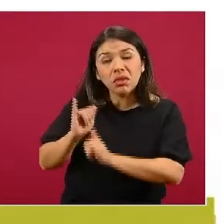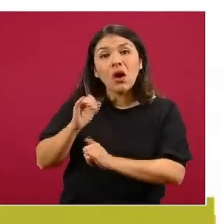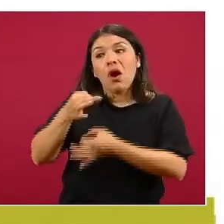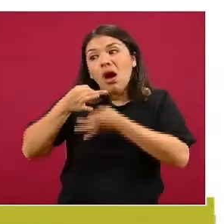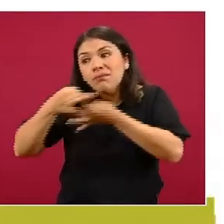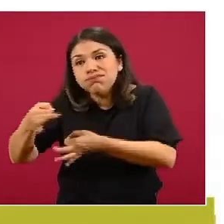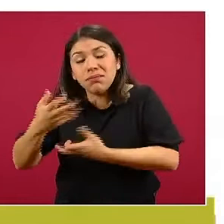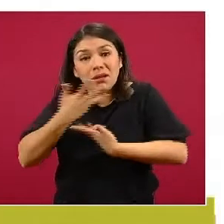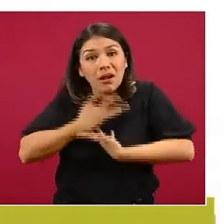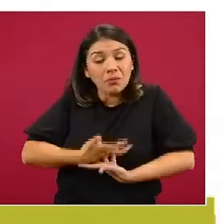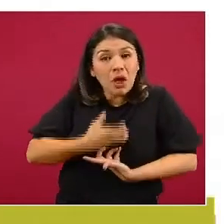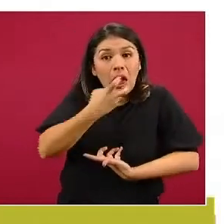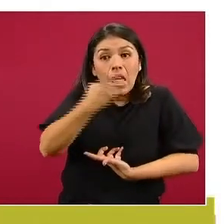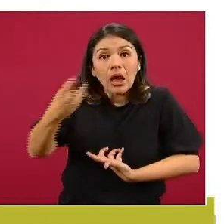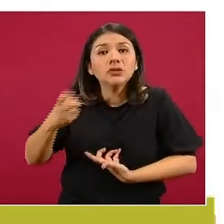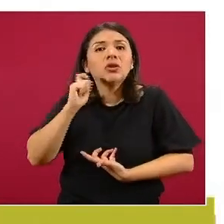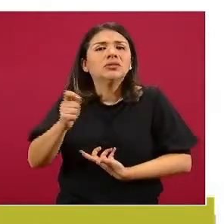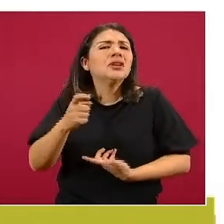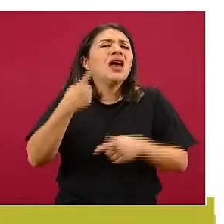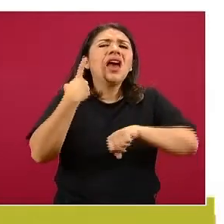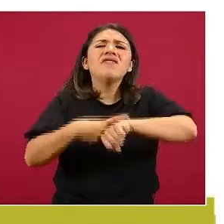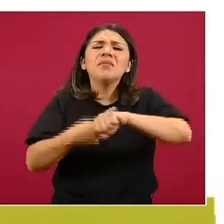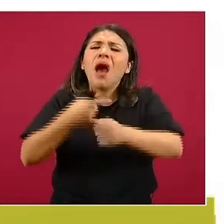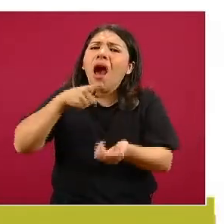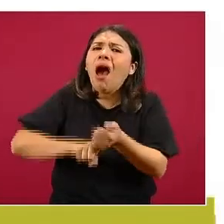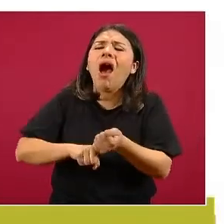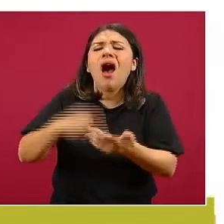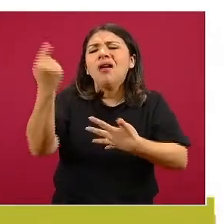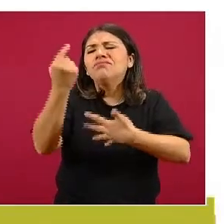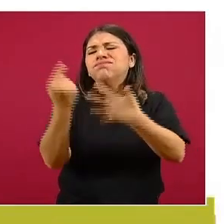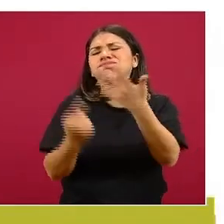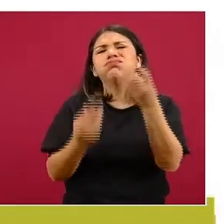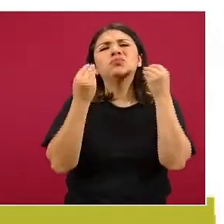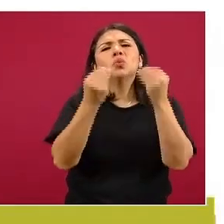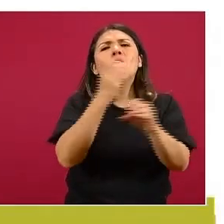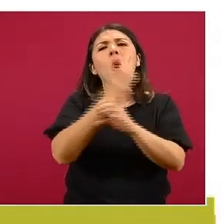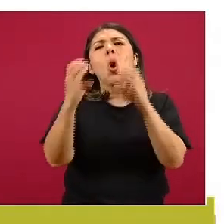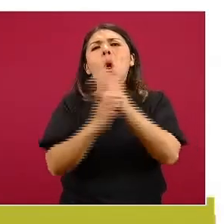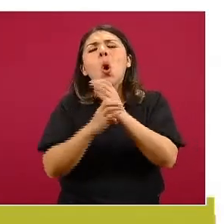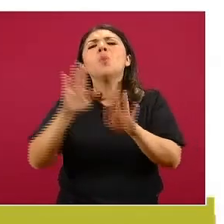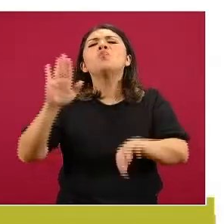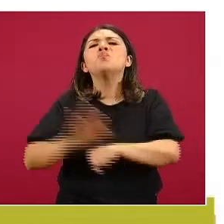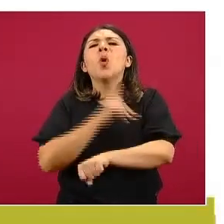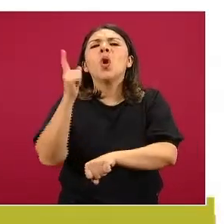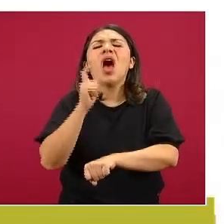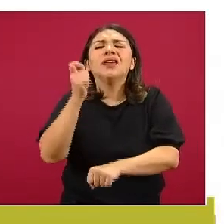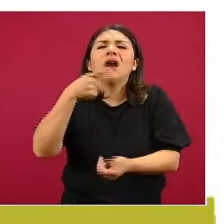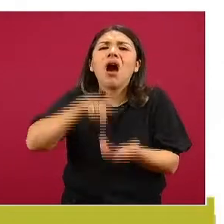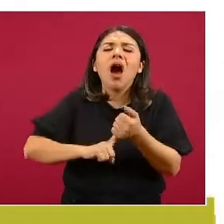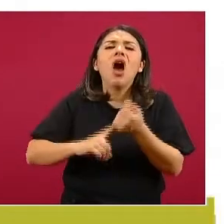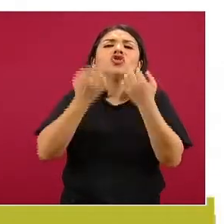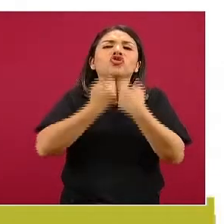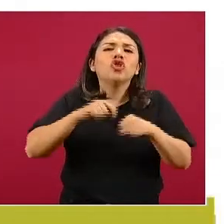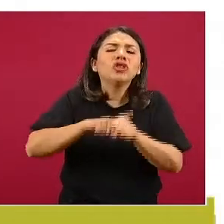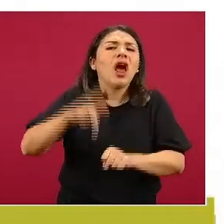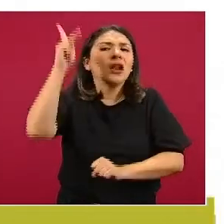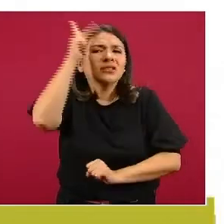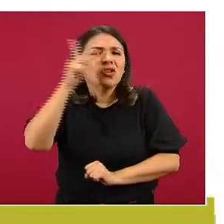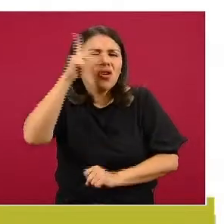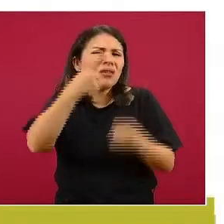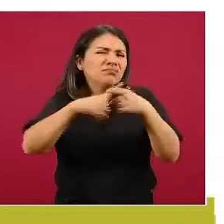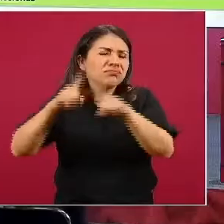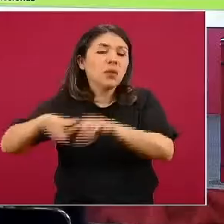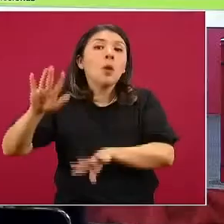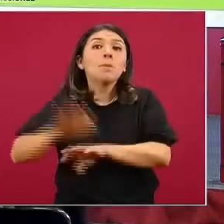la depresión son enfermedades multifactoriales que dependen de factores biopsicosociales. Y esa es la razón de ser